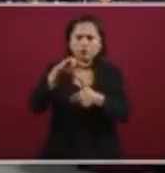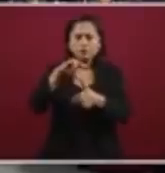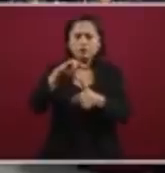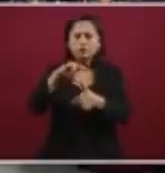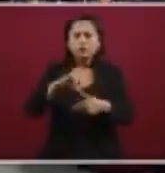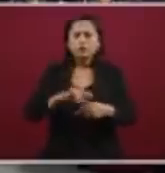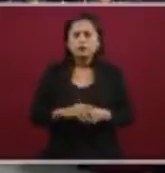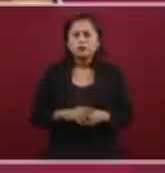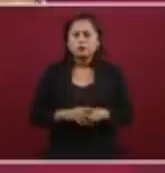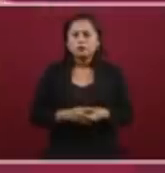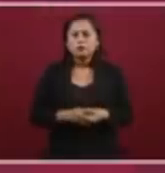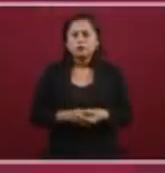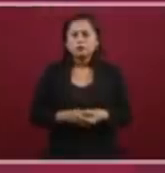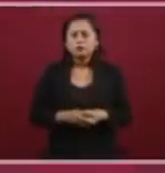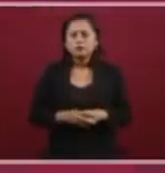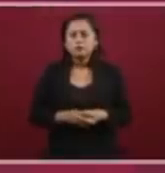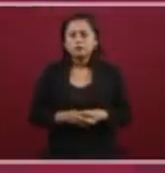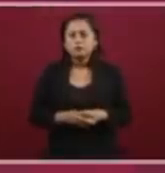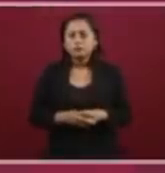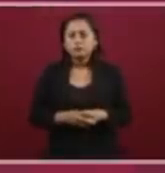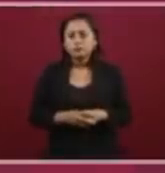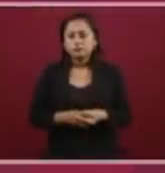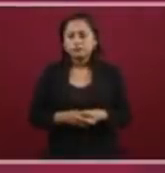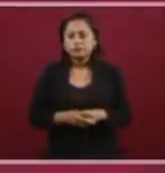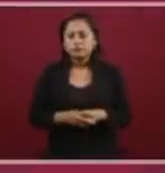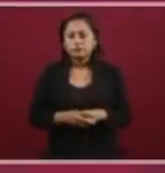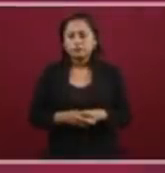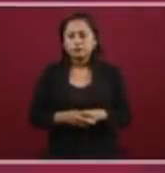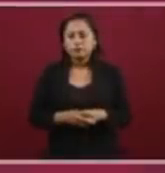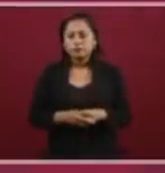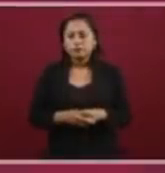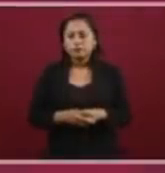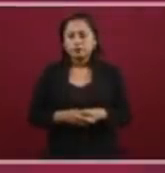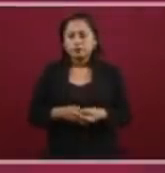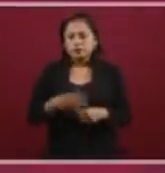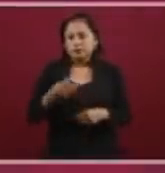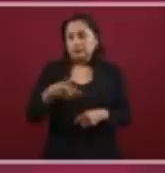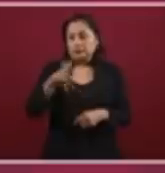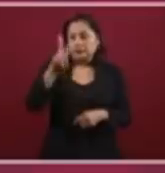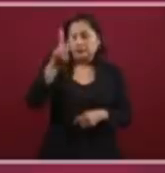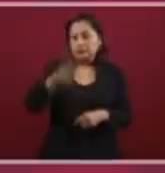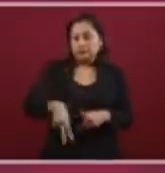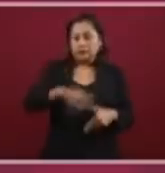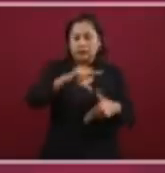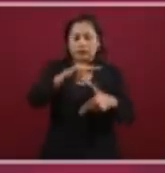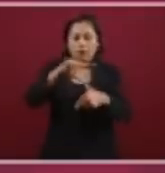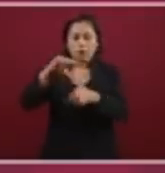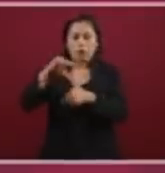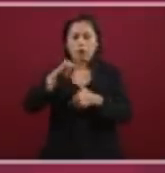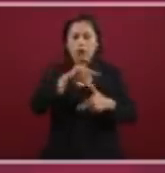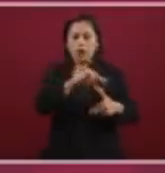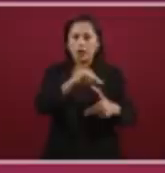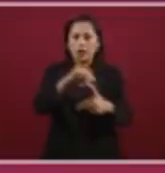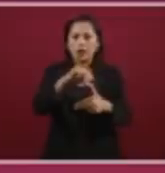afortunadamente no produjo ninguna desgracia humana